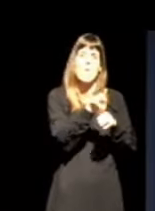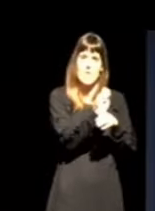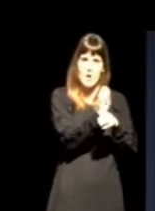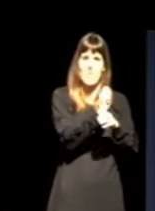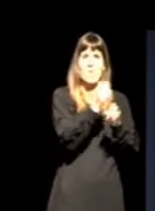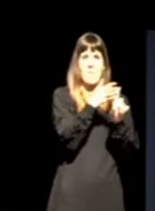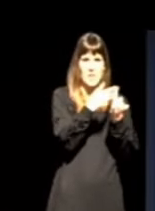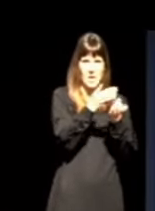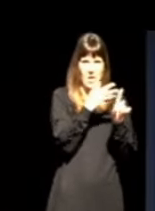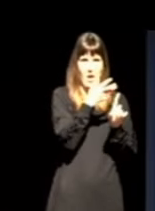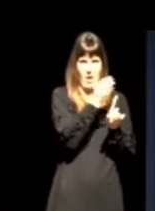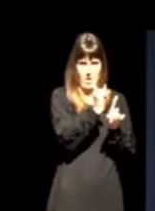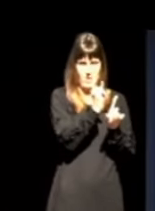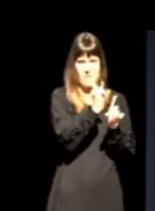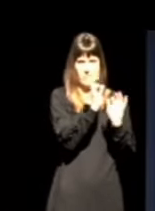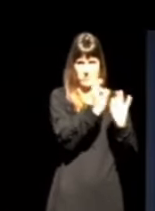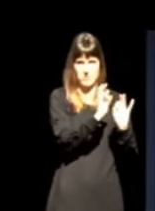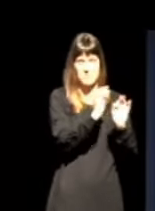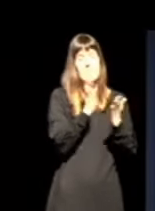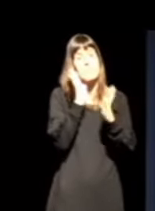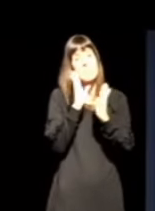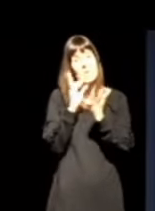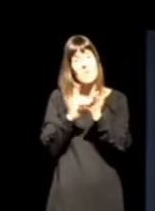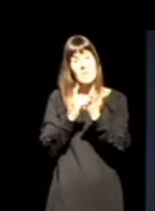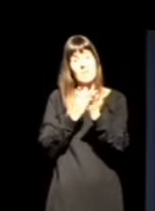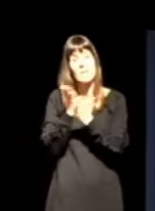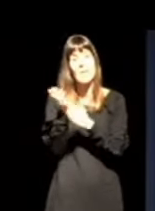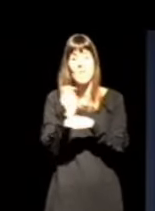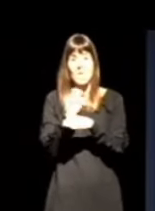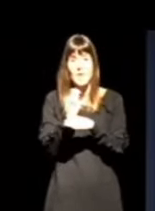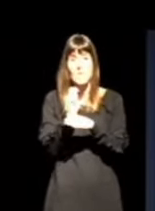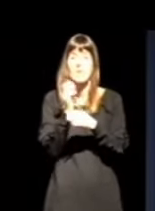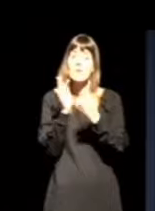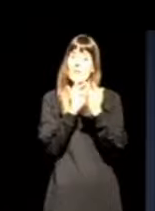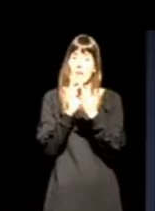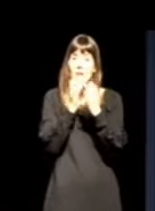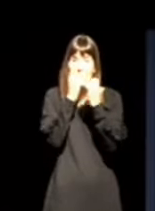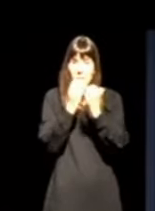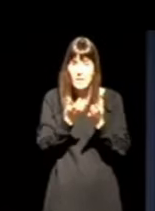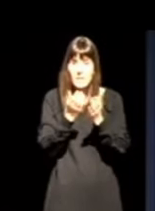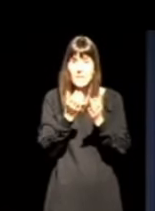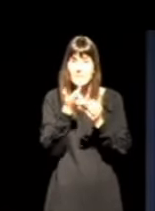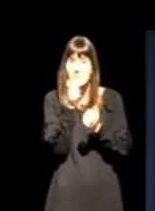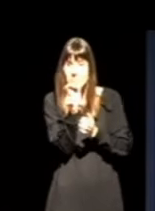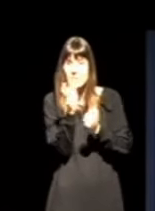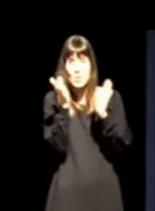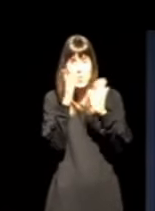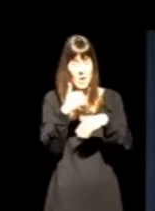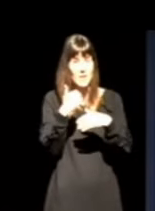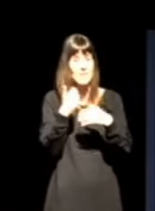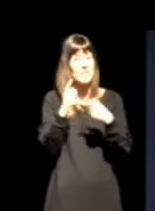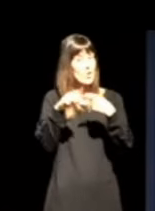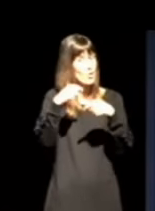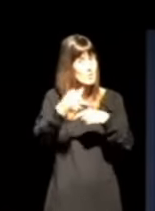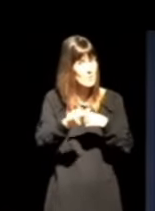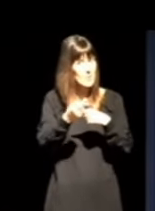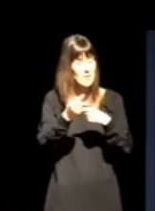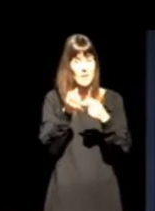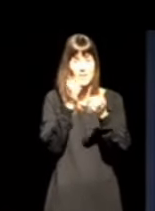consecuencia, el maltrato, pero no existe el verbo bien tratar ni existe la consecuencia, buen trato.